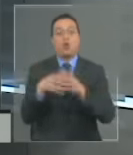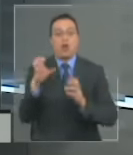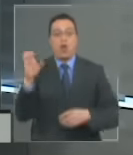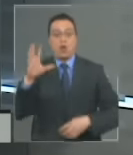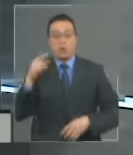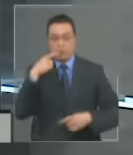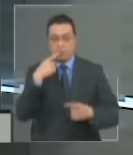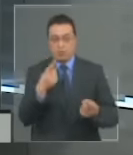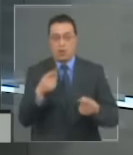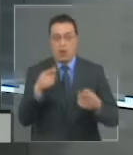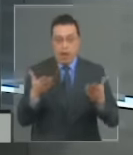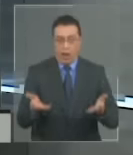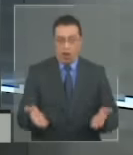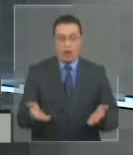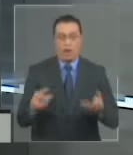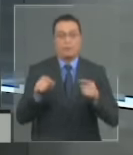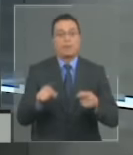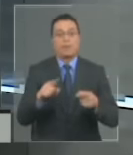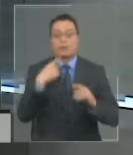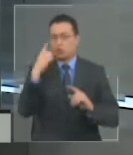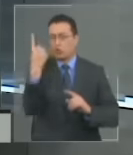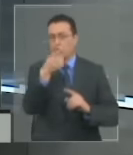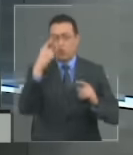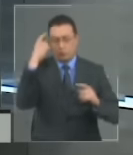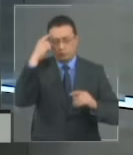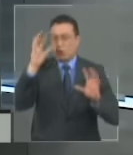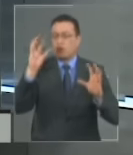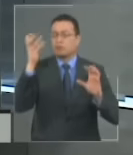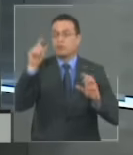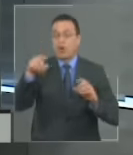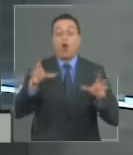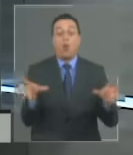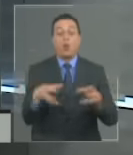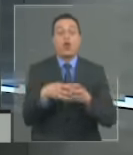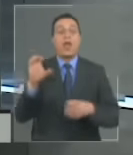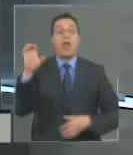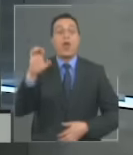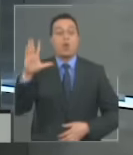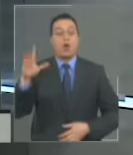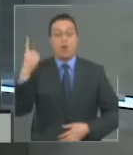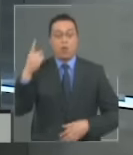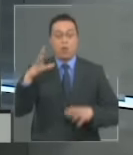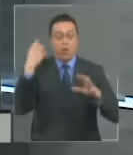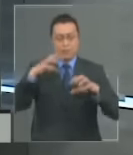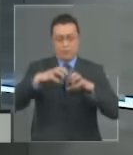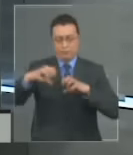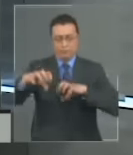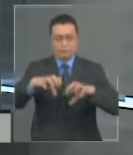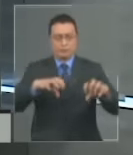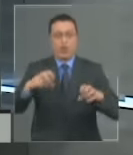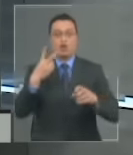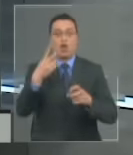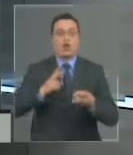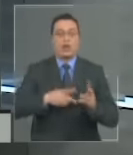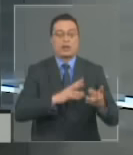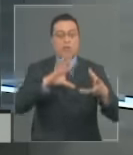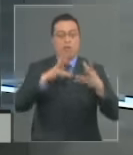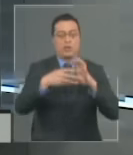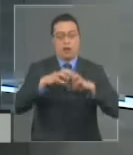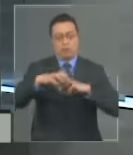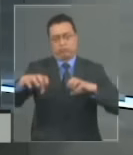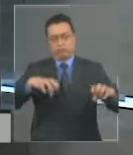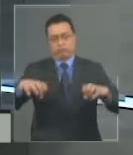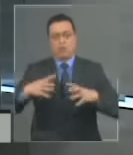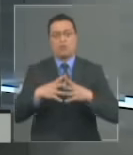pone en jaque. Nadie parece recordar que la Unión Europea surge de un continente desangrado por dos guerras mundiales, cuando